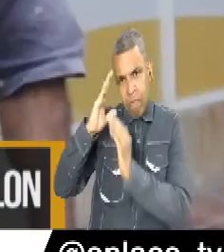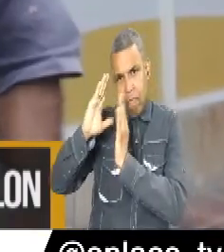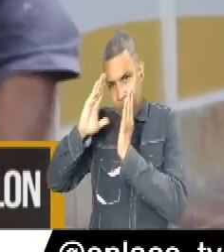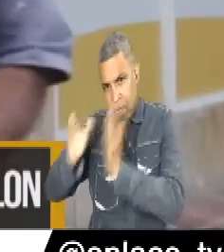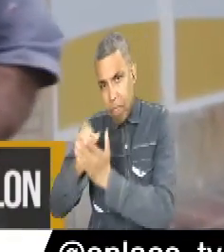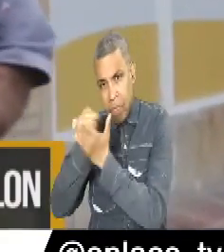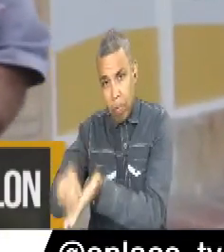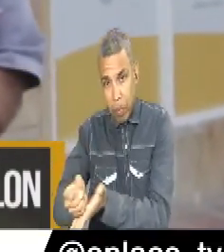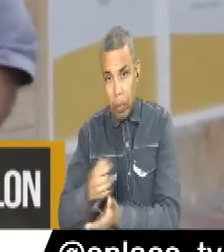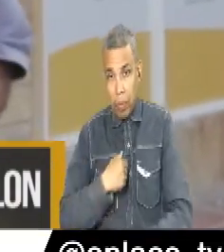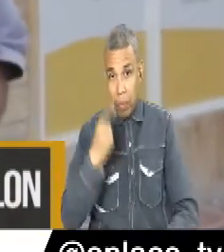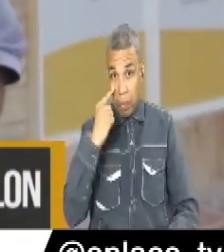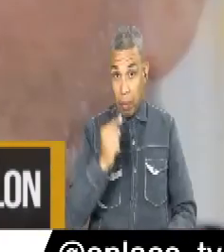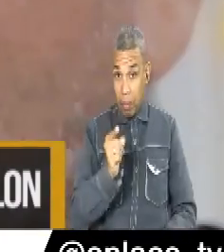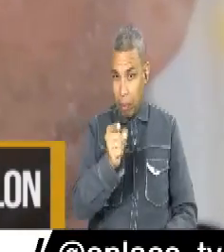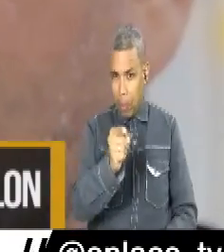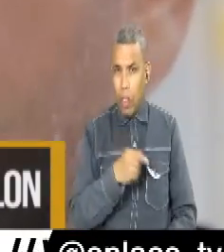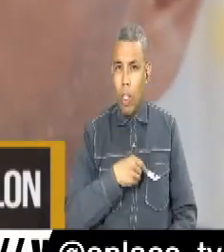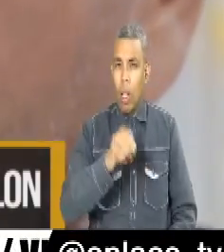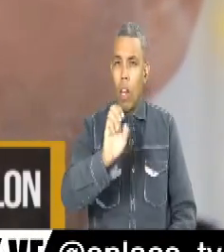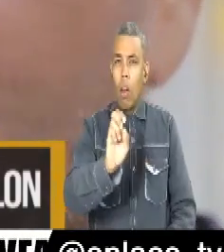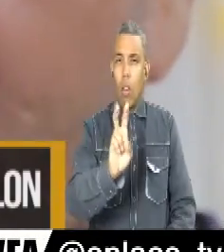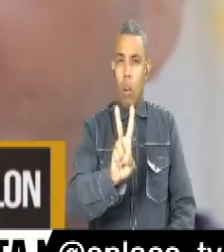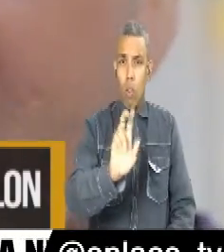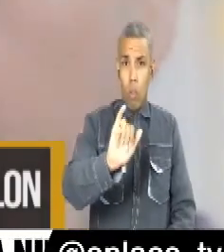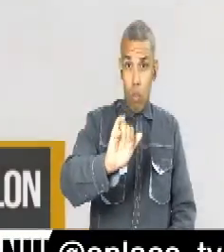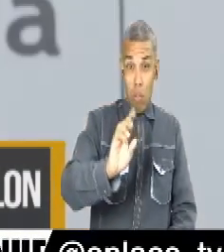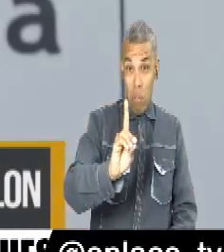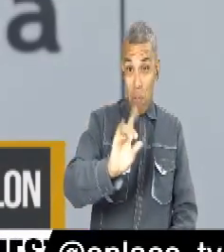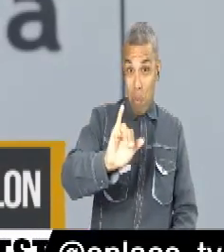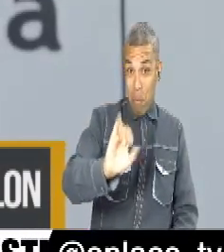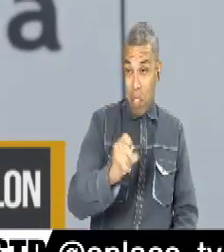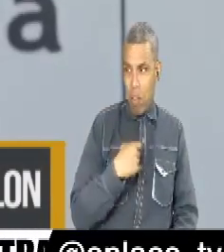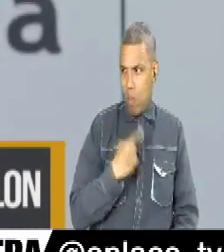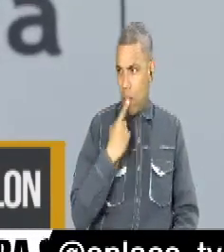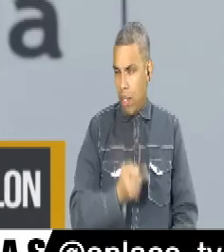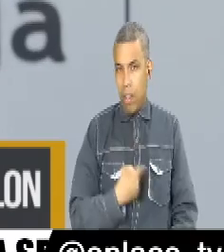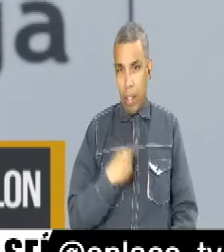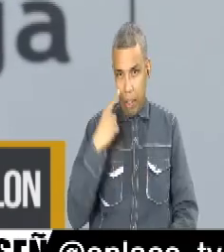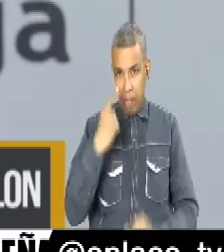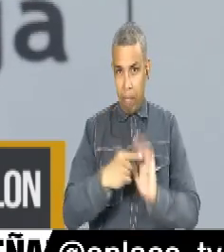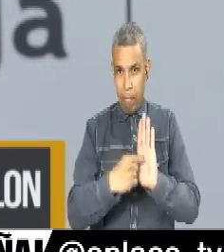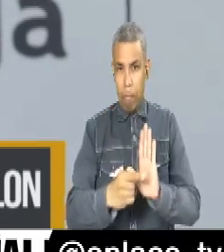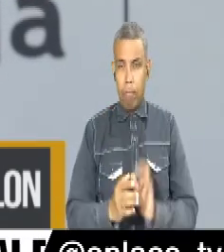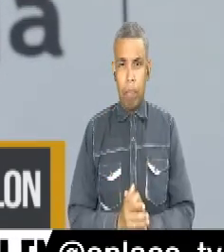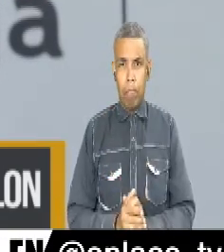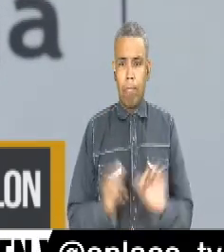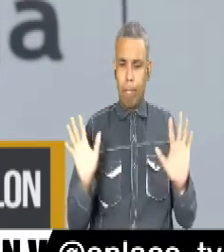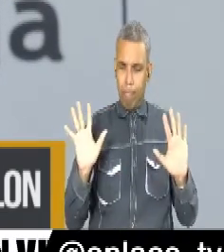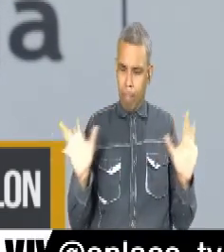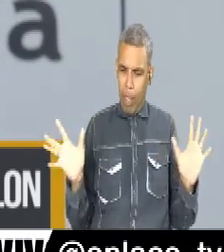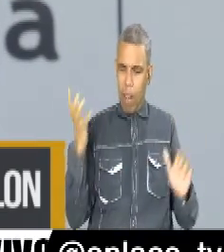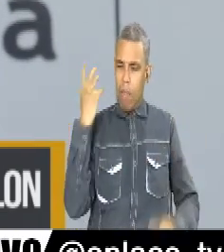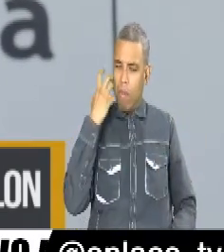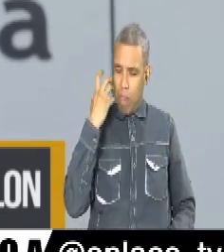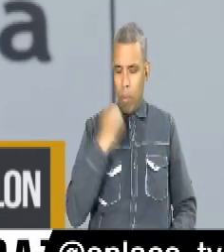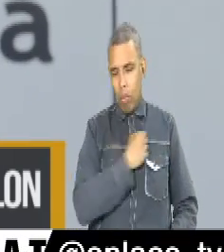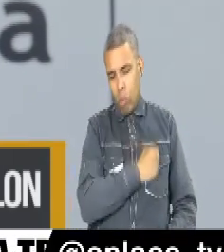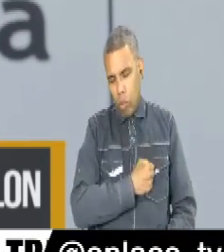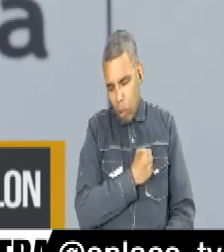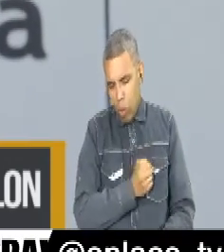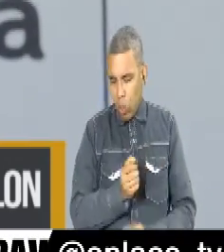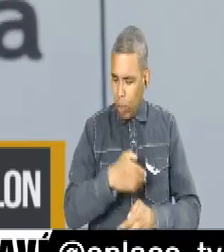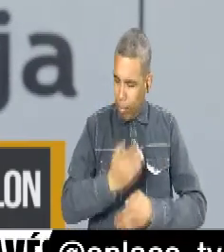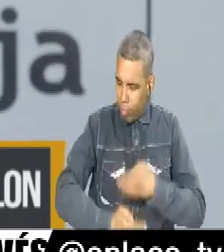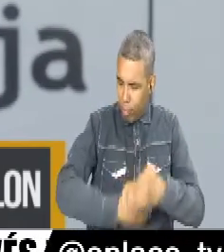embargo, Ovidio le hace una última petición a su EPS. Ya me empezaron este proceso, esta enfermedad y todo, ¿por qué no me